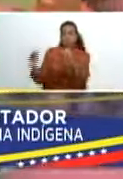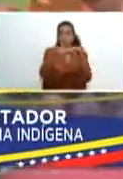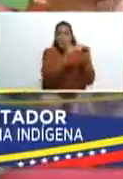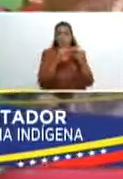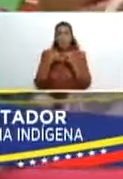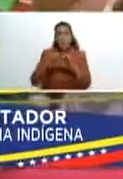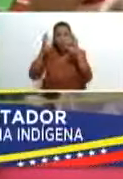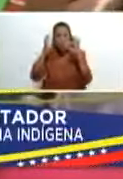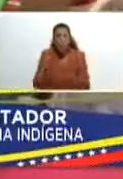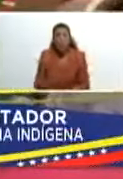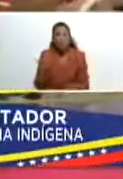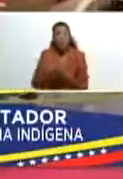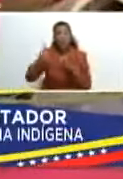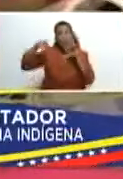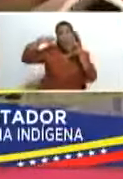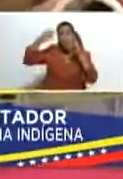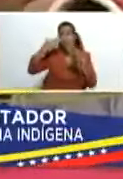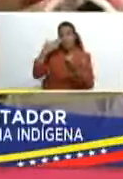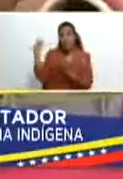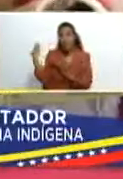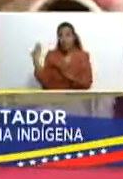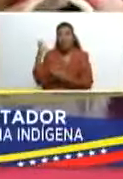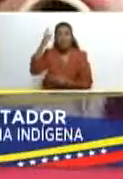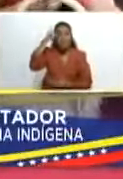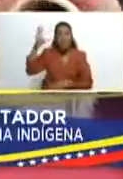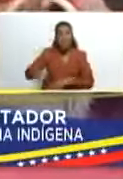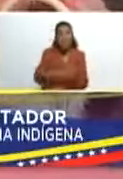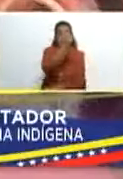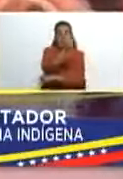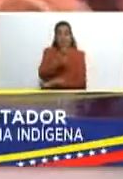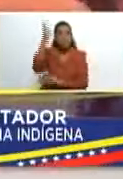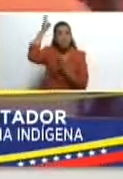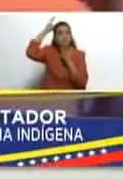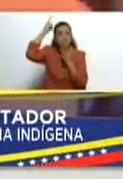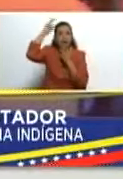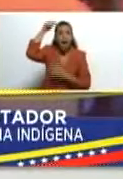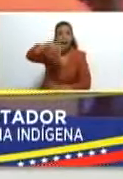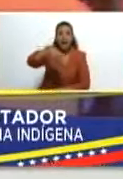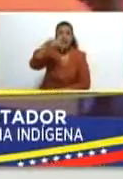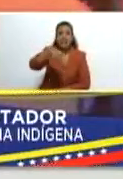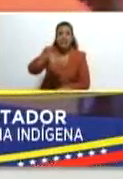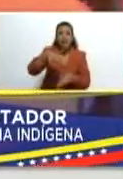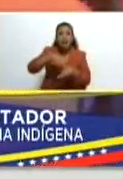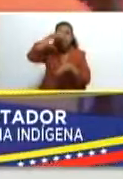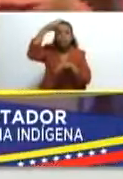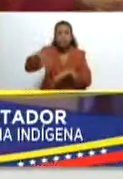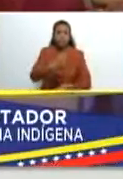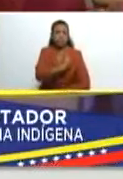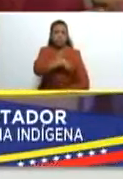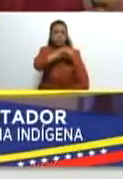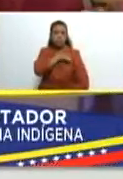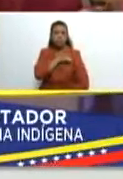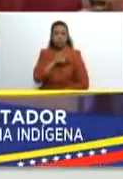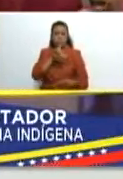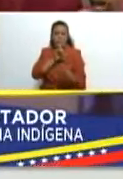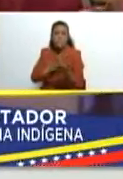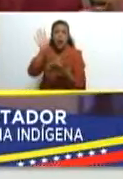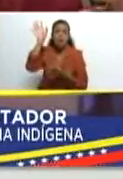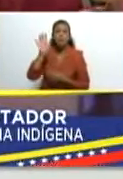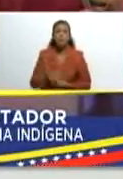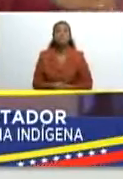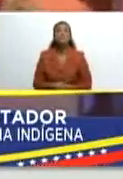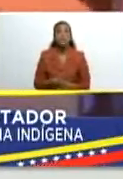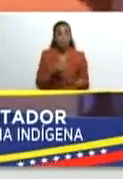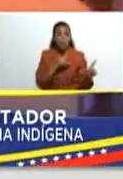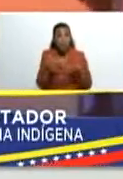Y vamos a ver este video del Día de la Resistencia Indígena y la Descolonización de América. ¿Estamos